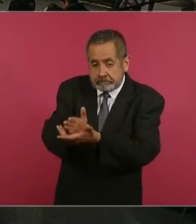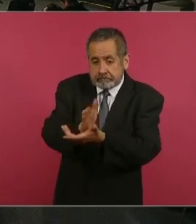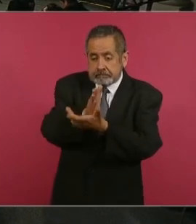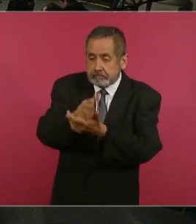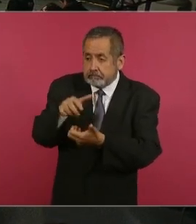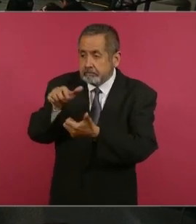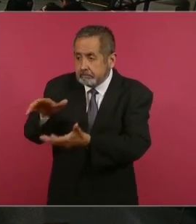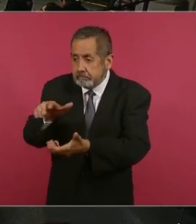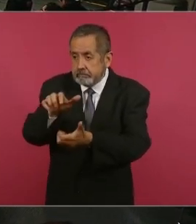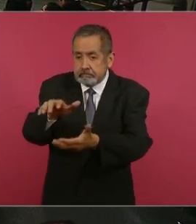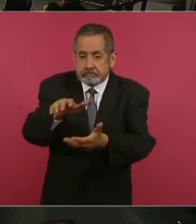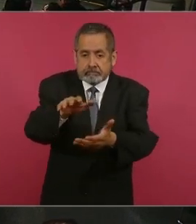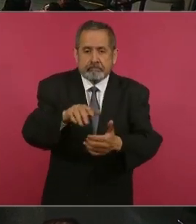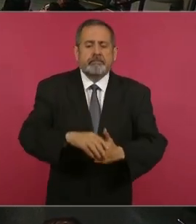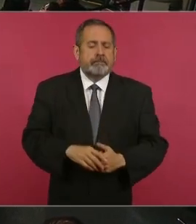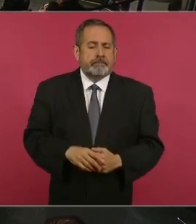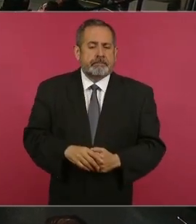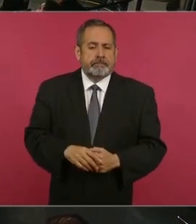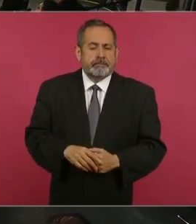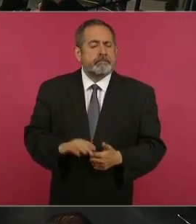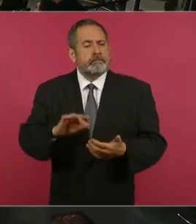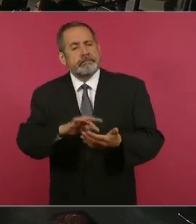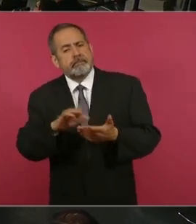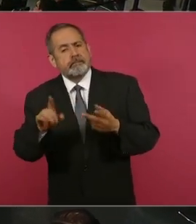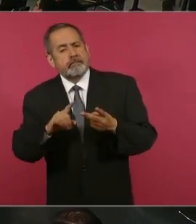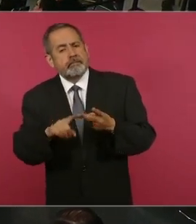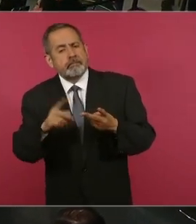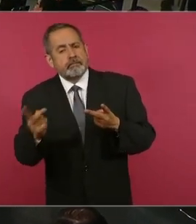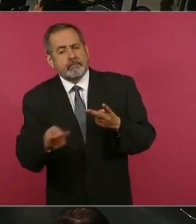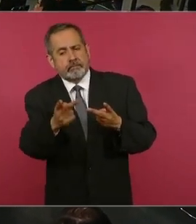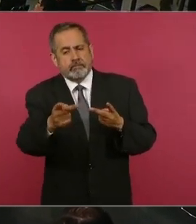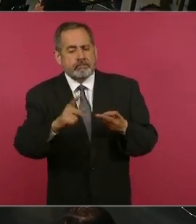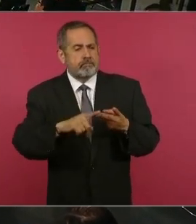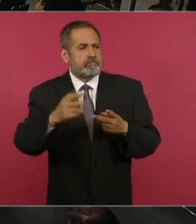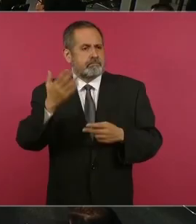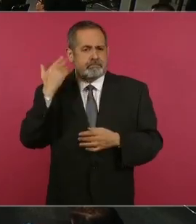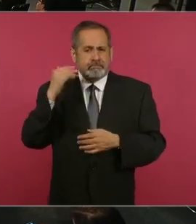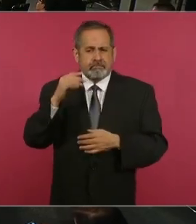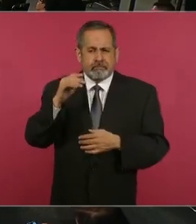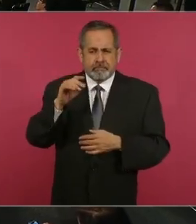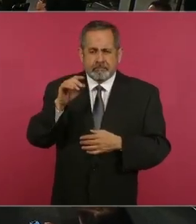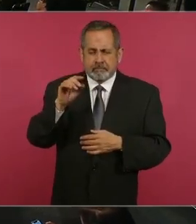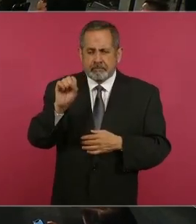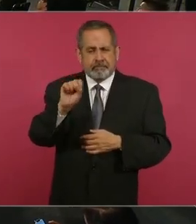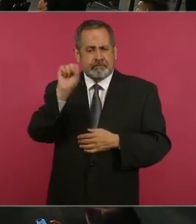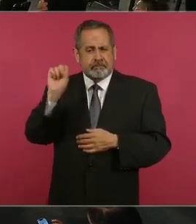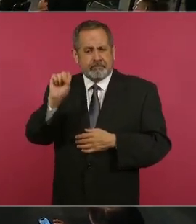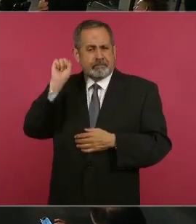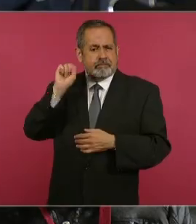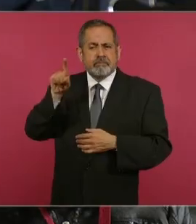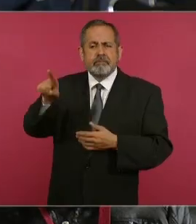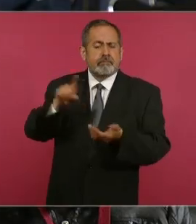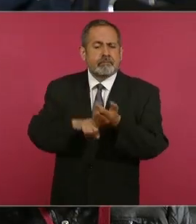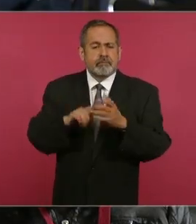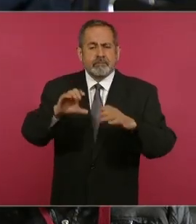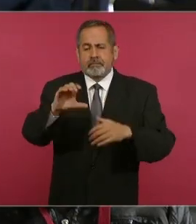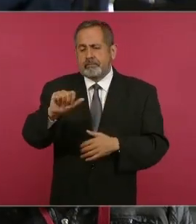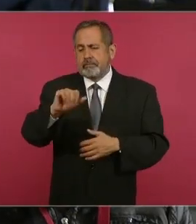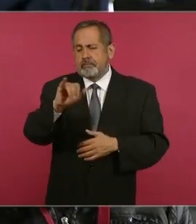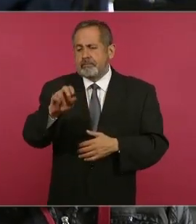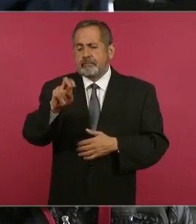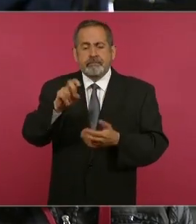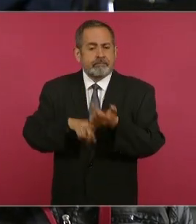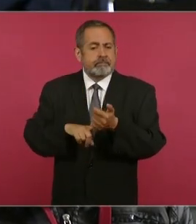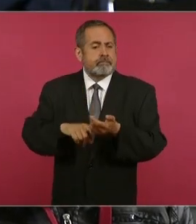Gracias, presidente. En una segunda pregunta, Sader dio a conocer el sábado que en una granja de Cajeme se había detectado gripe